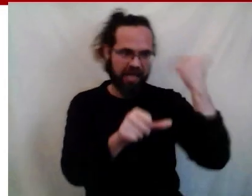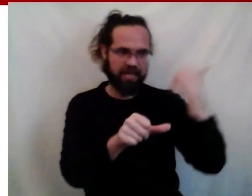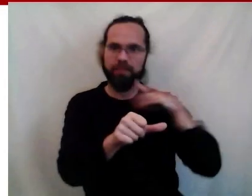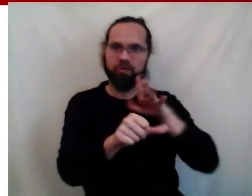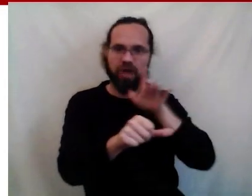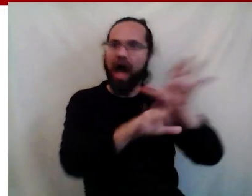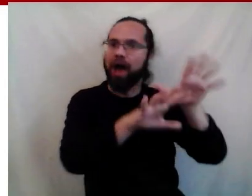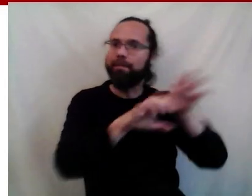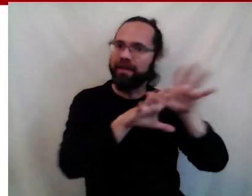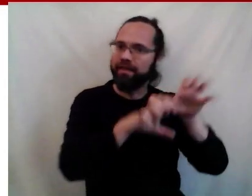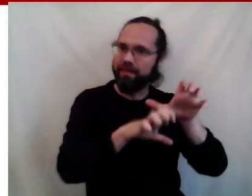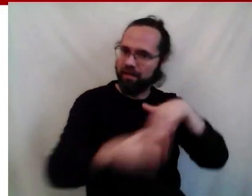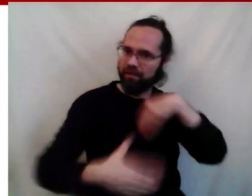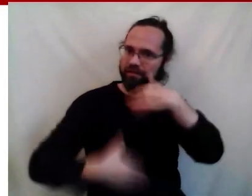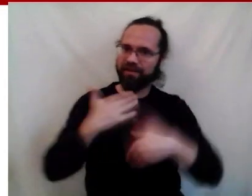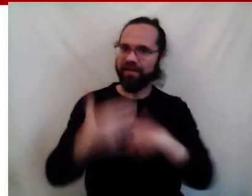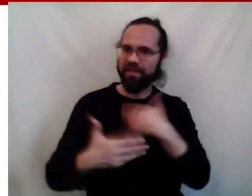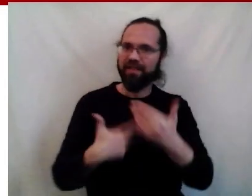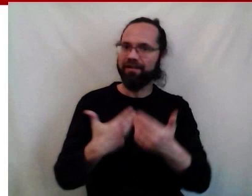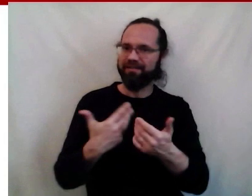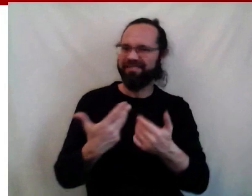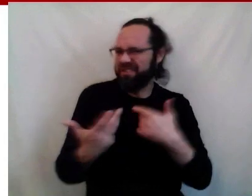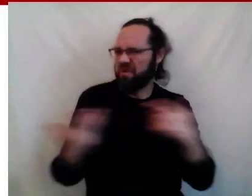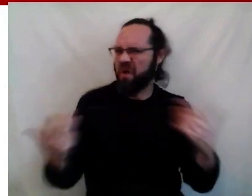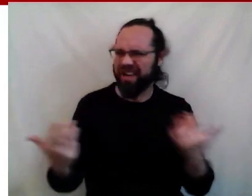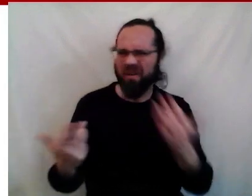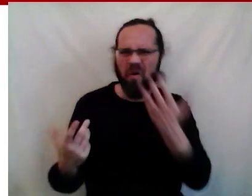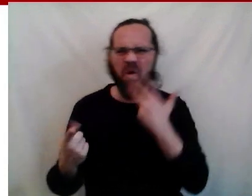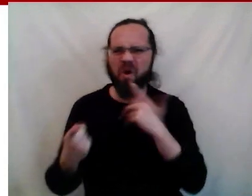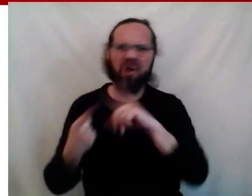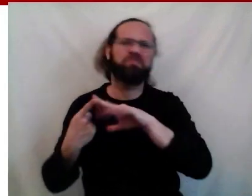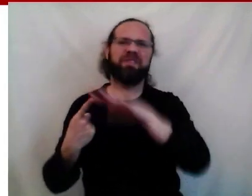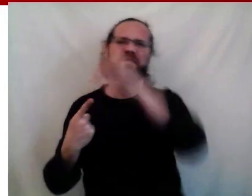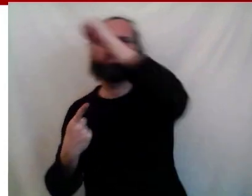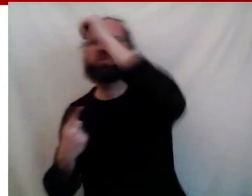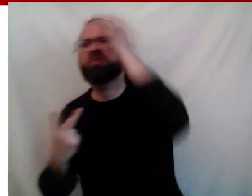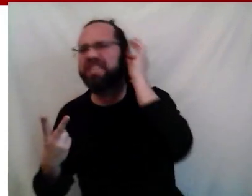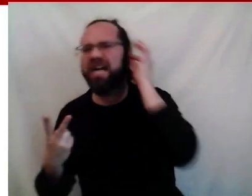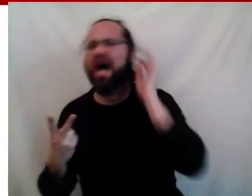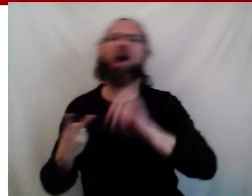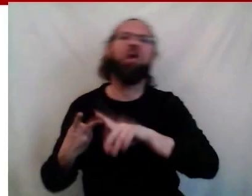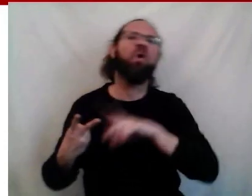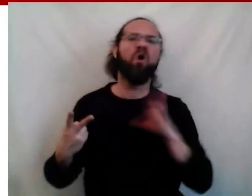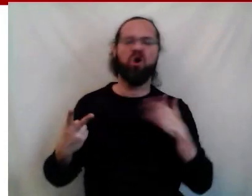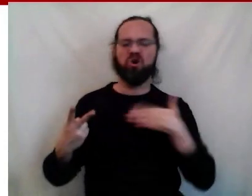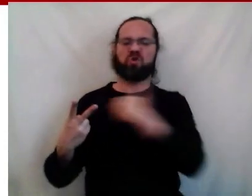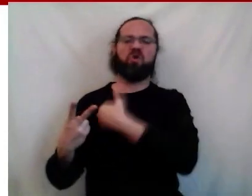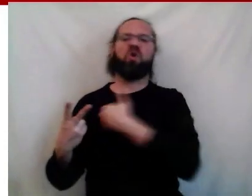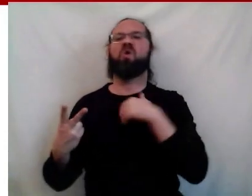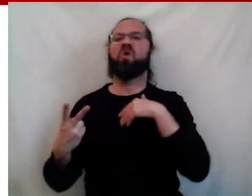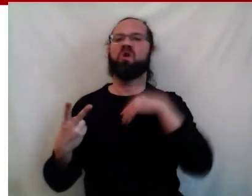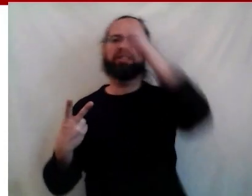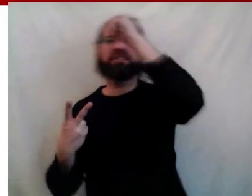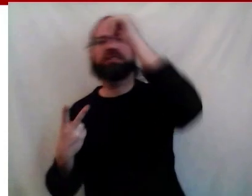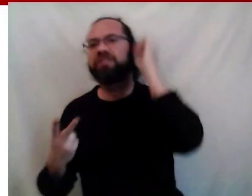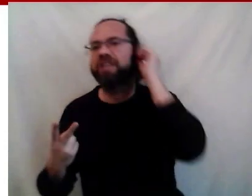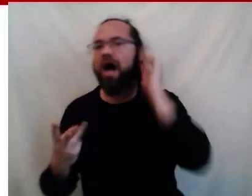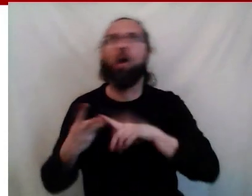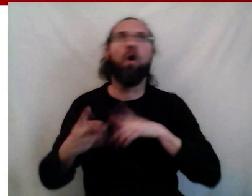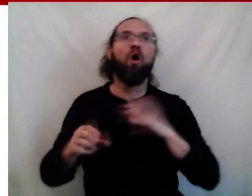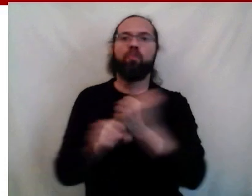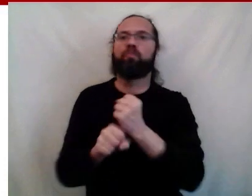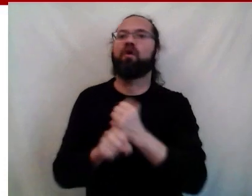de chicos o de chicas ni profesiones de chicos o de chicas ni nada de chicos ni de chicas o sea todos esos prejuicios